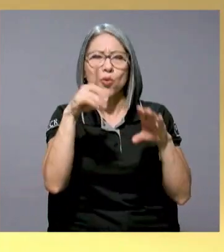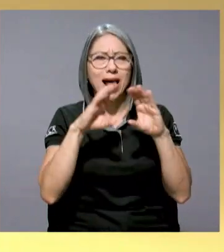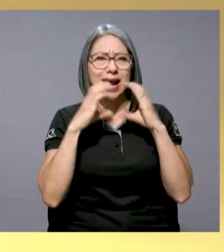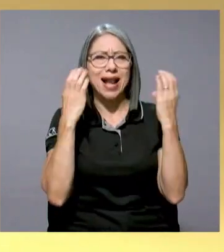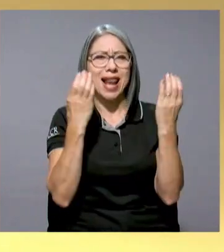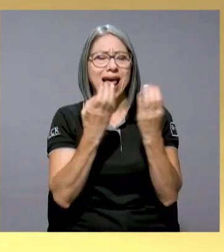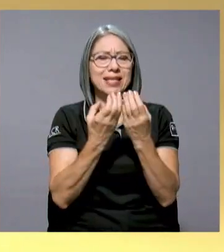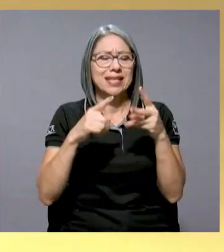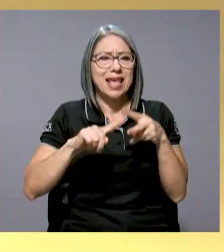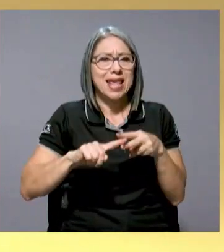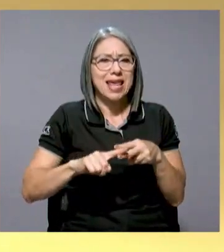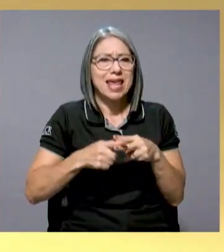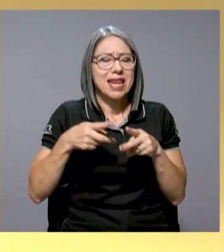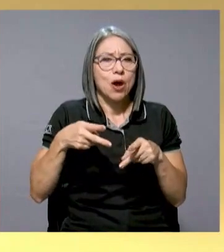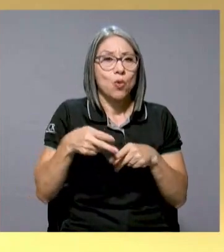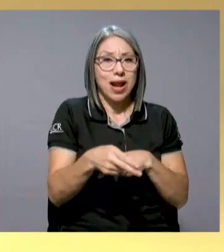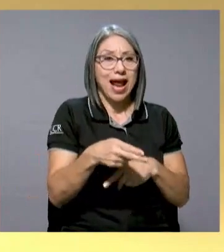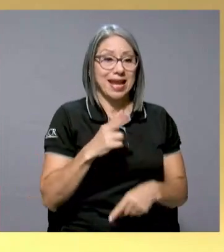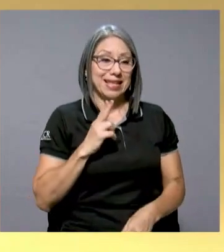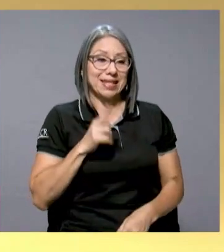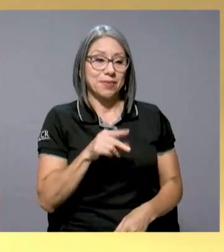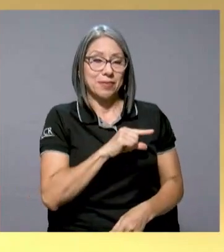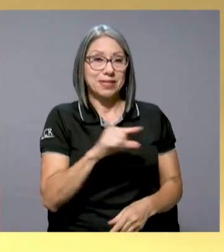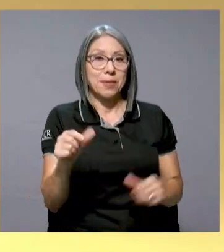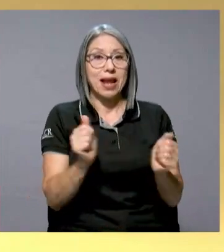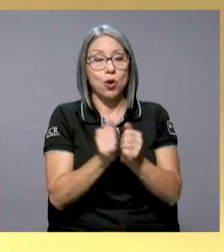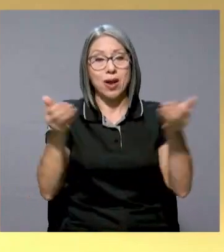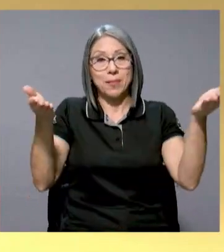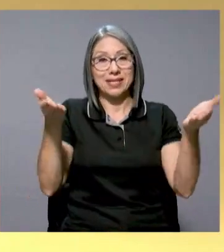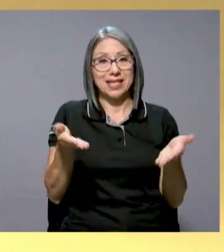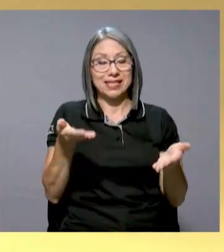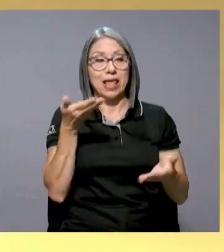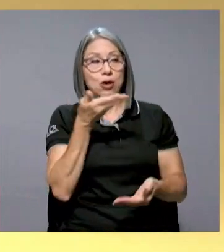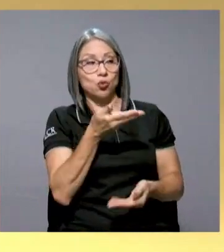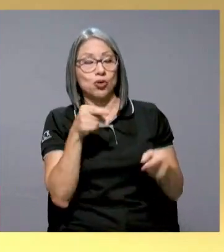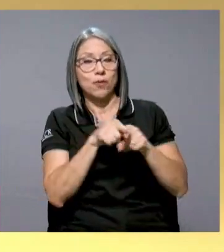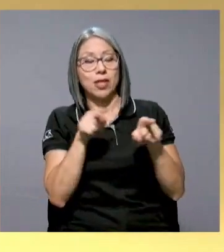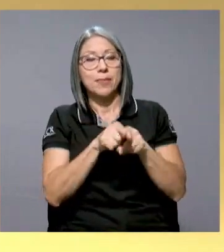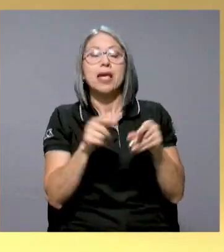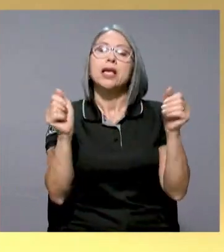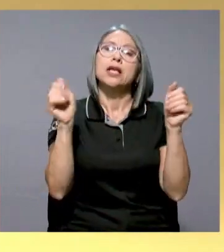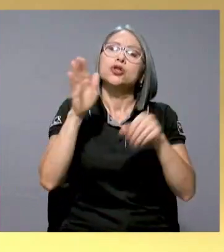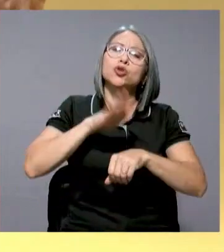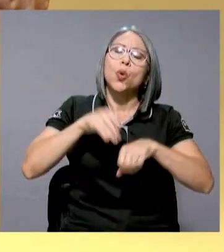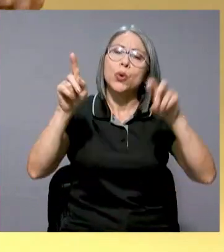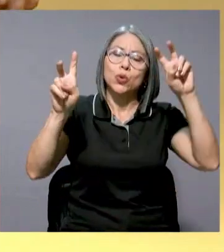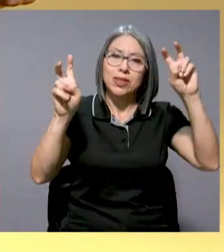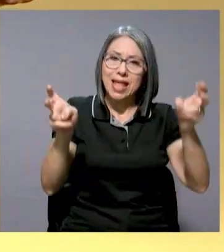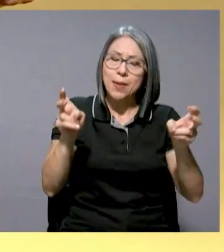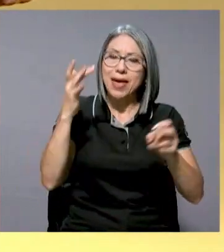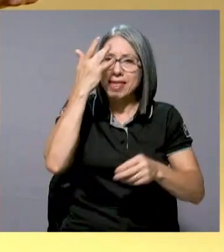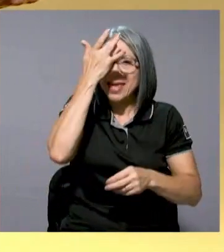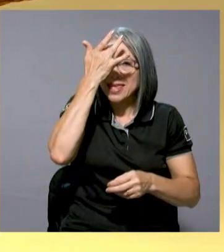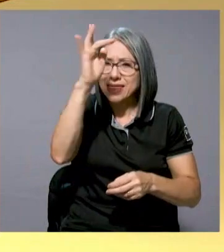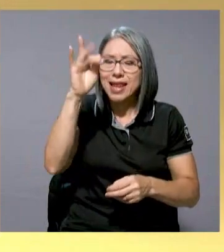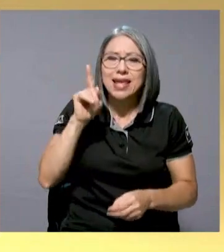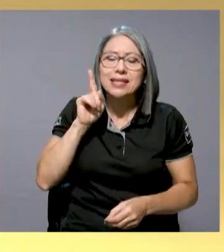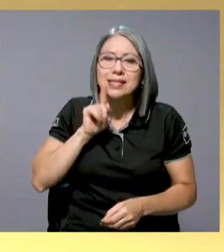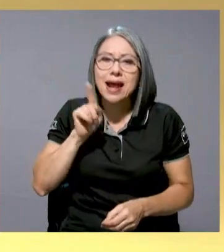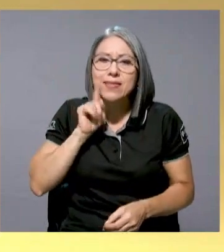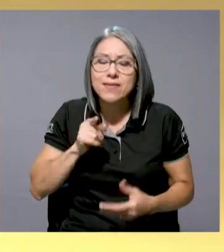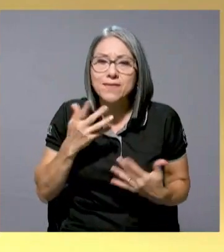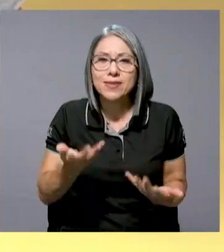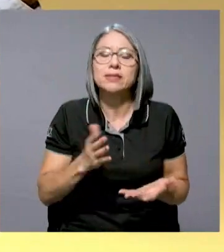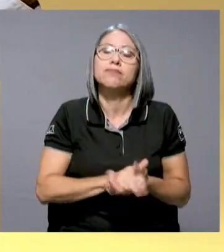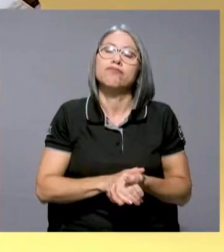misma semana, con la presencia de don Gustavo también, sobre un tema de inteligencia artificial